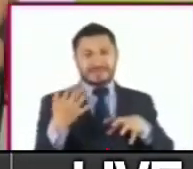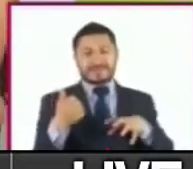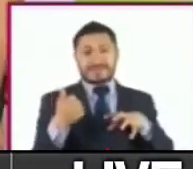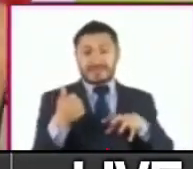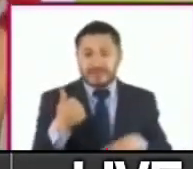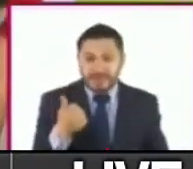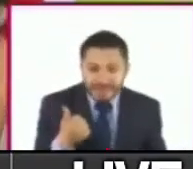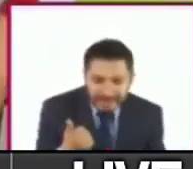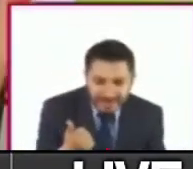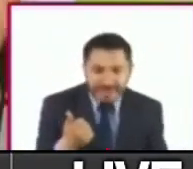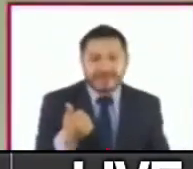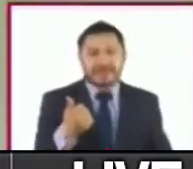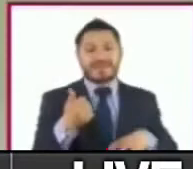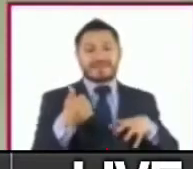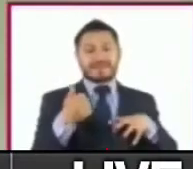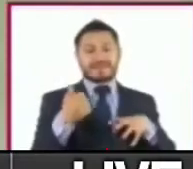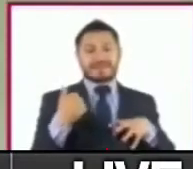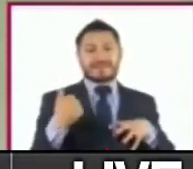6,